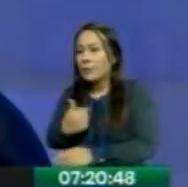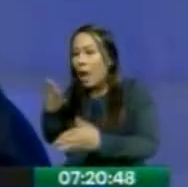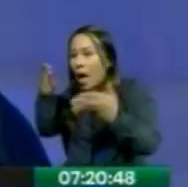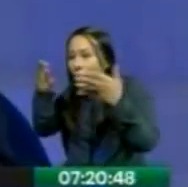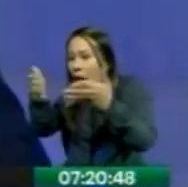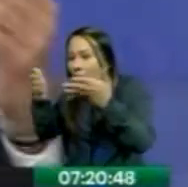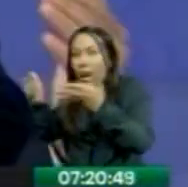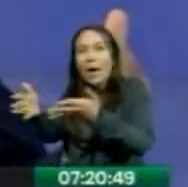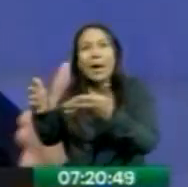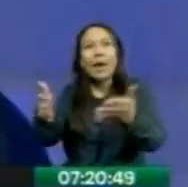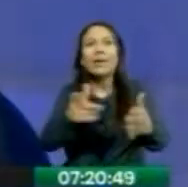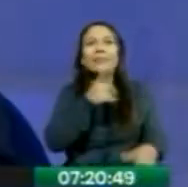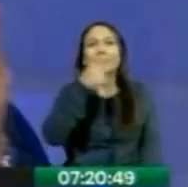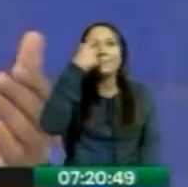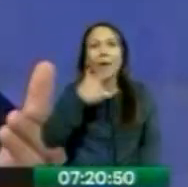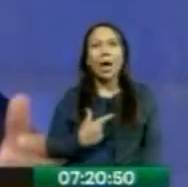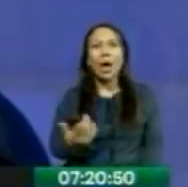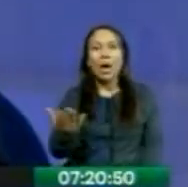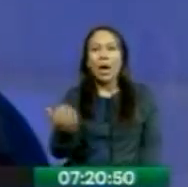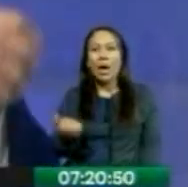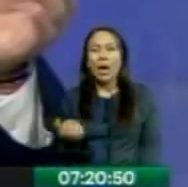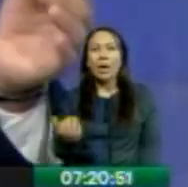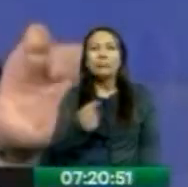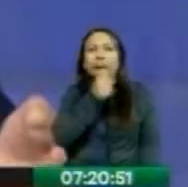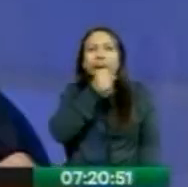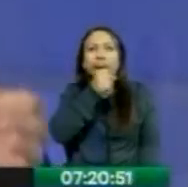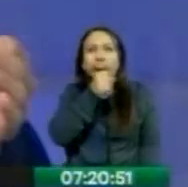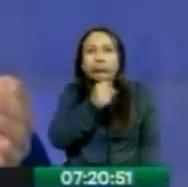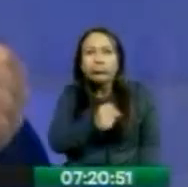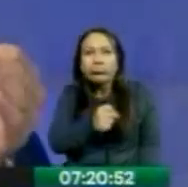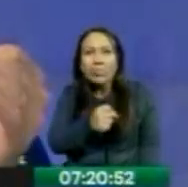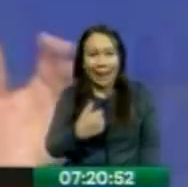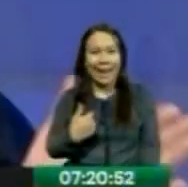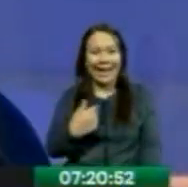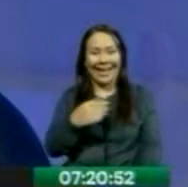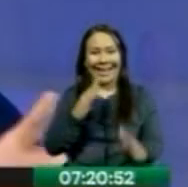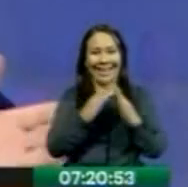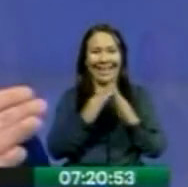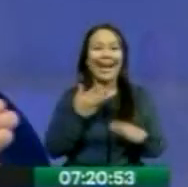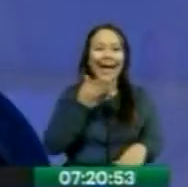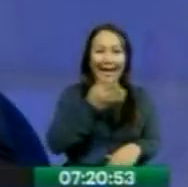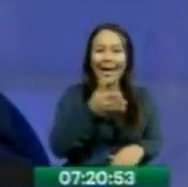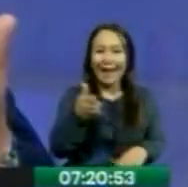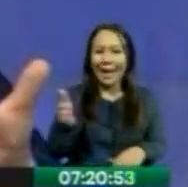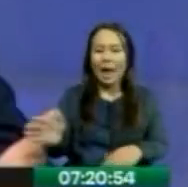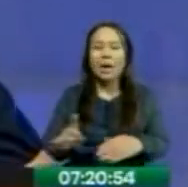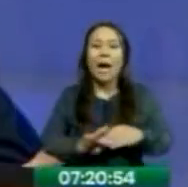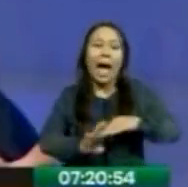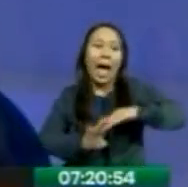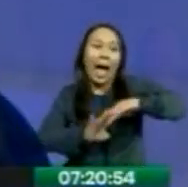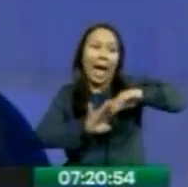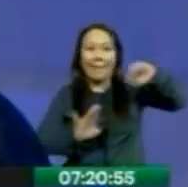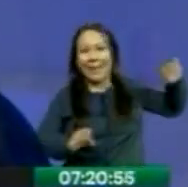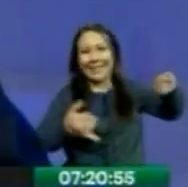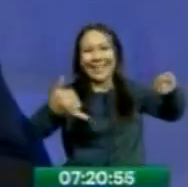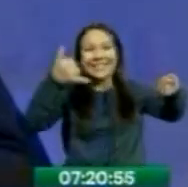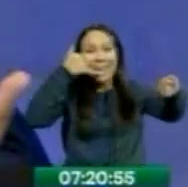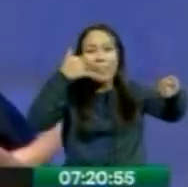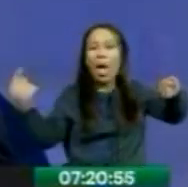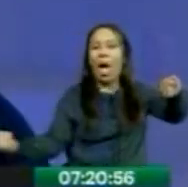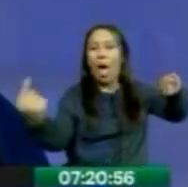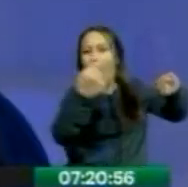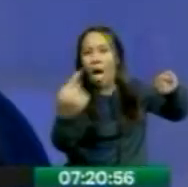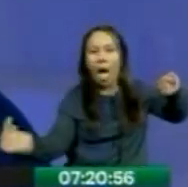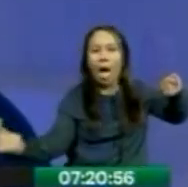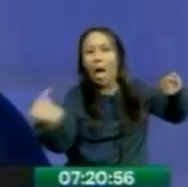atención a todos nuestros jubilados, nuestros afiliados, en el primer nivel de atención, de tal forma que podamos desconcentrar nuestros hospitales y nuestras